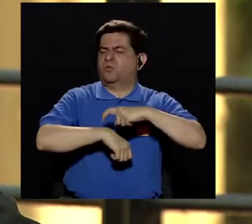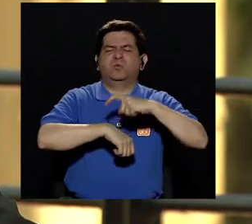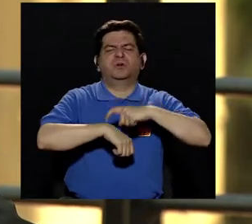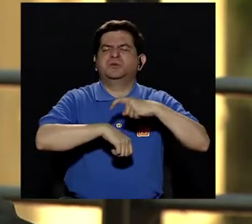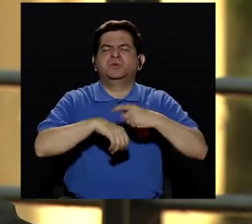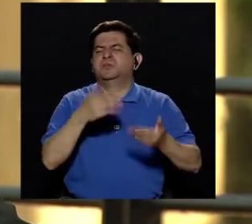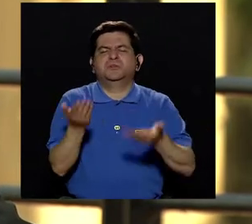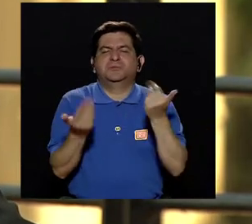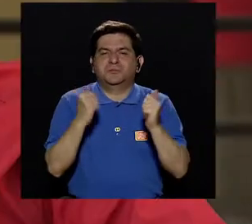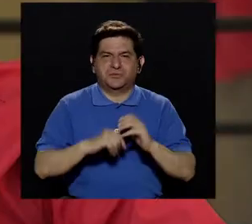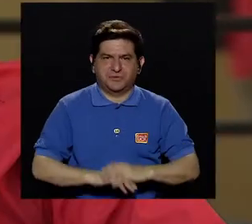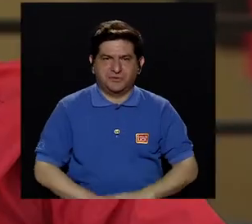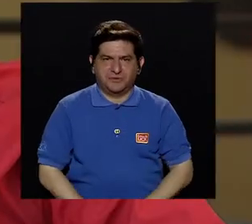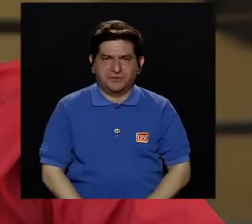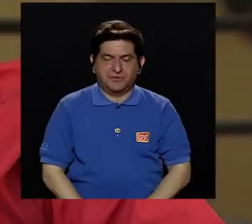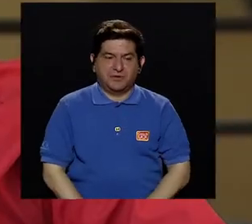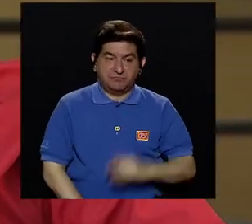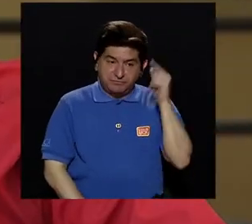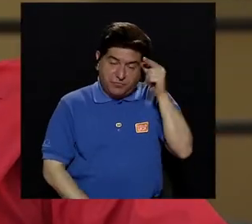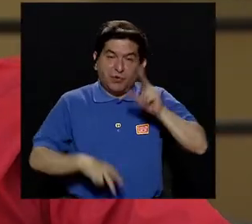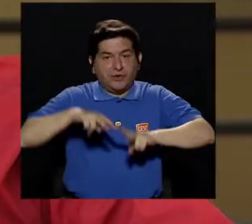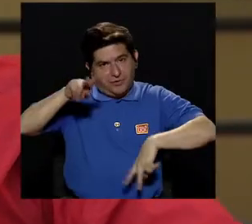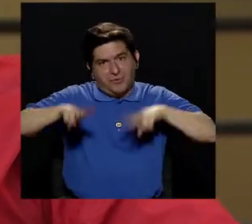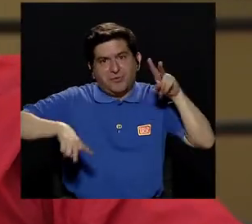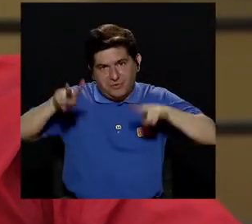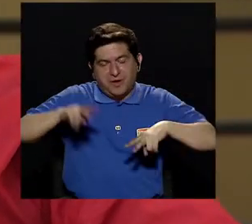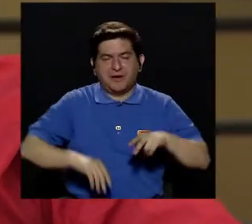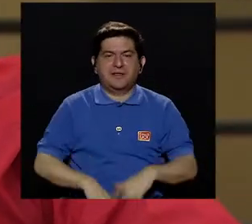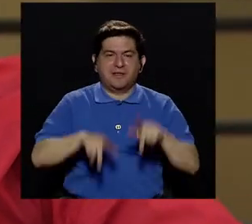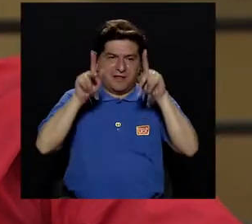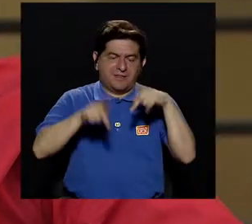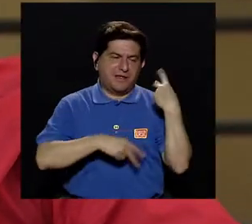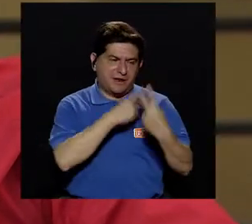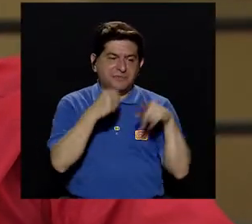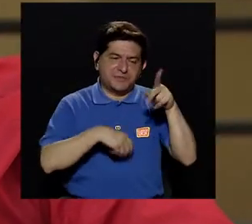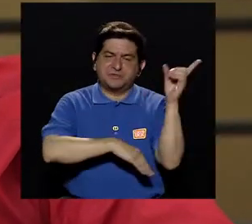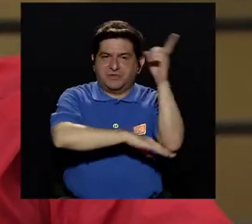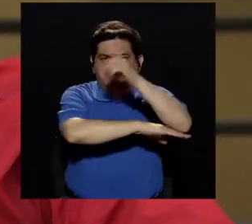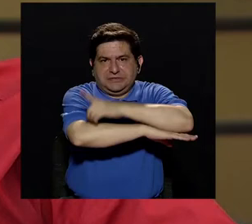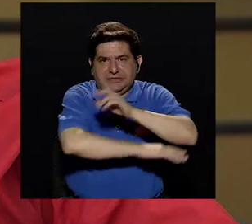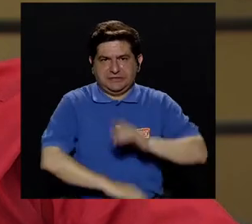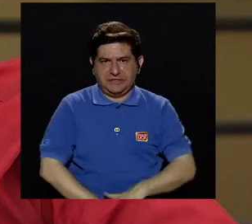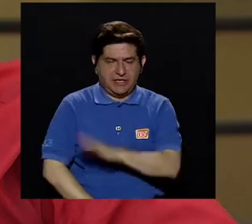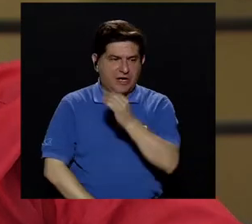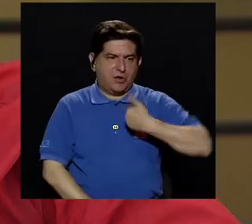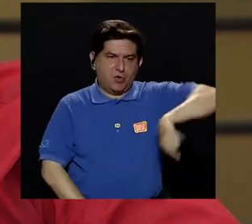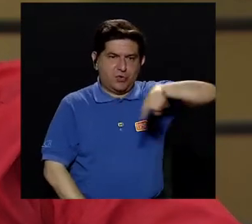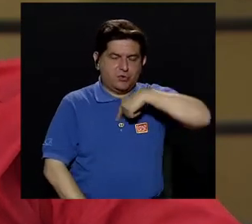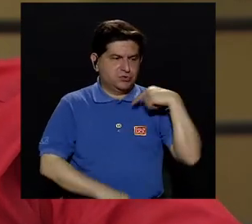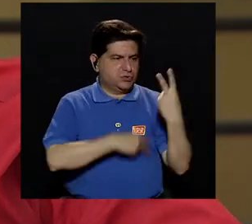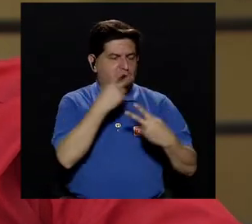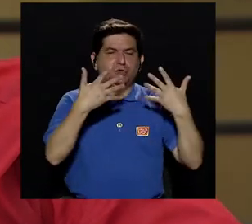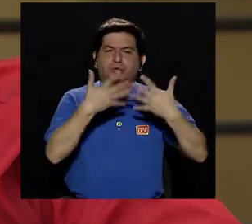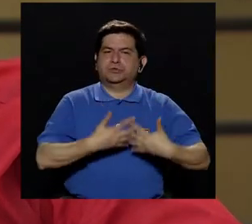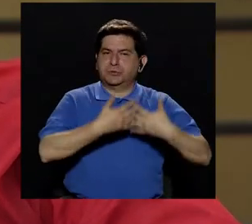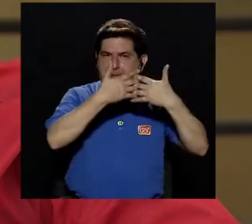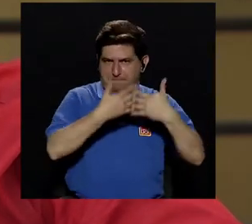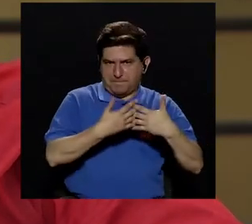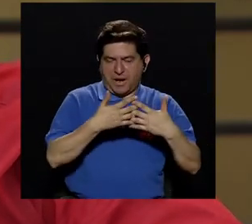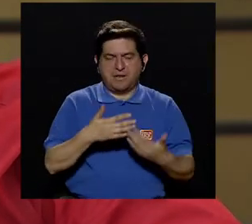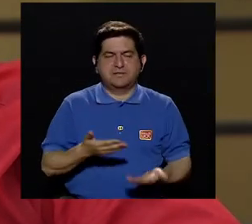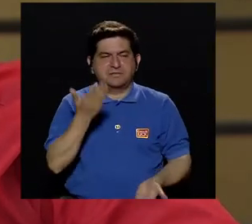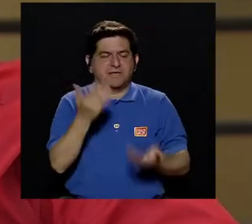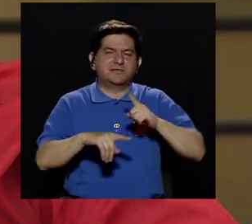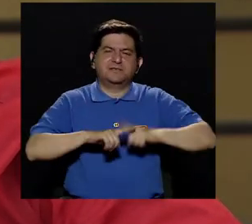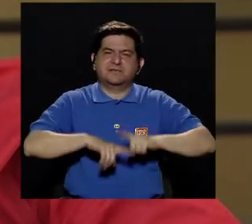tiempo podríamos estar hablando? Pues obviamente va a variar del total de personas que nos visiten ese día, o si hacemos nosotros una visita a alguna empresa, va